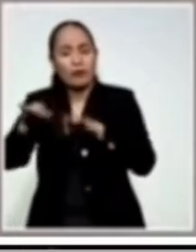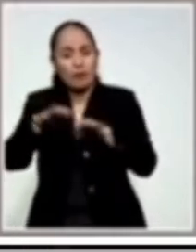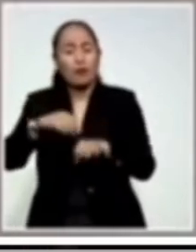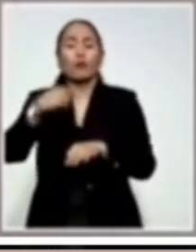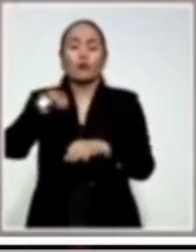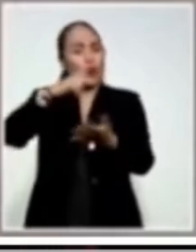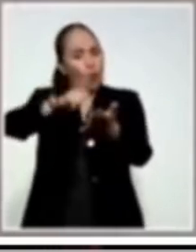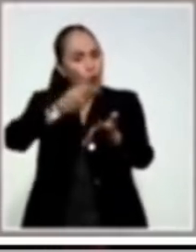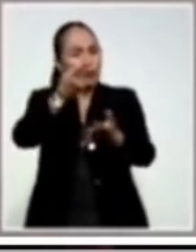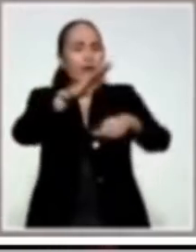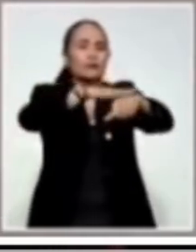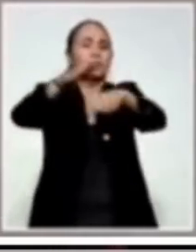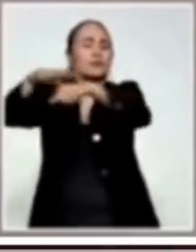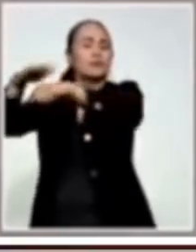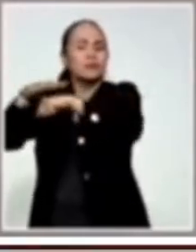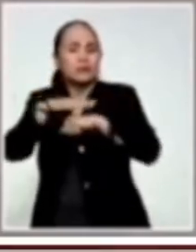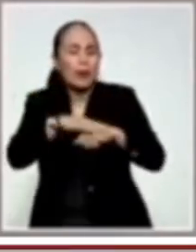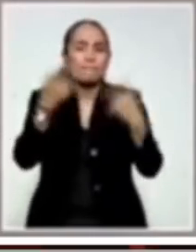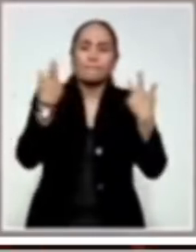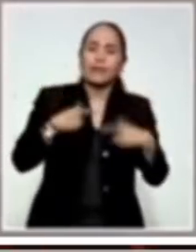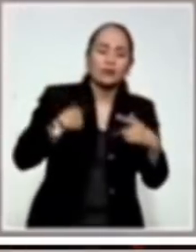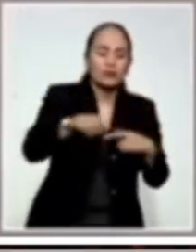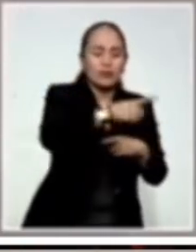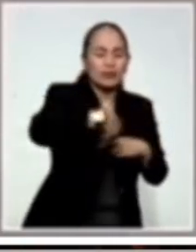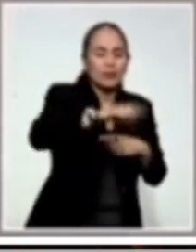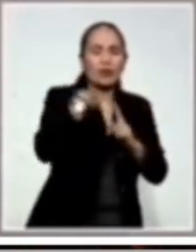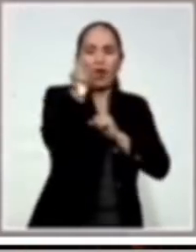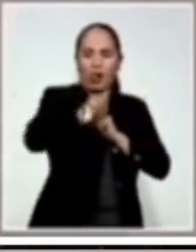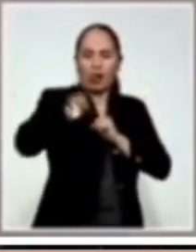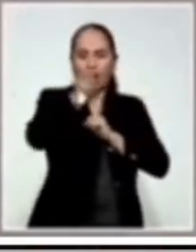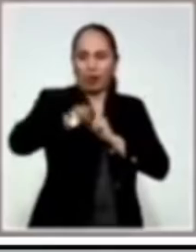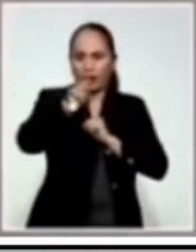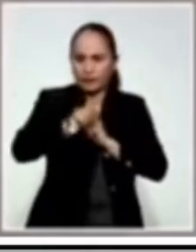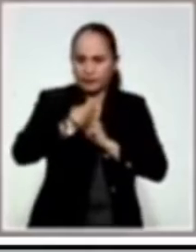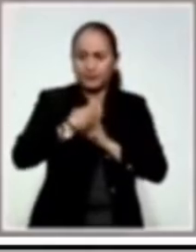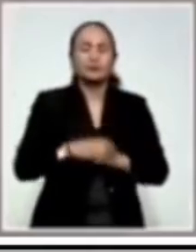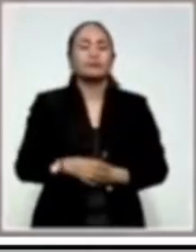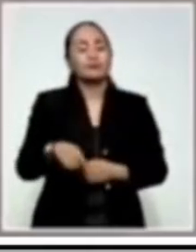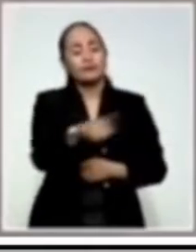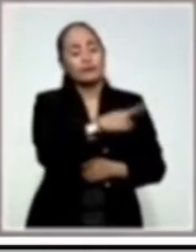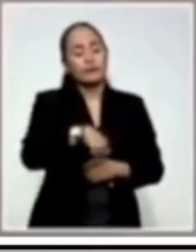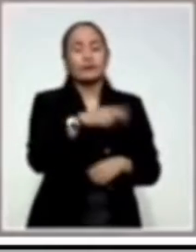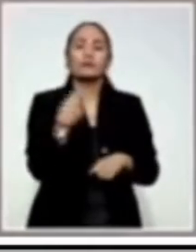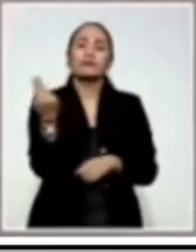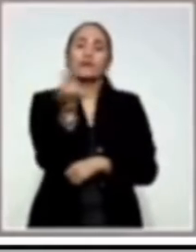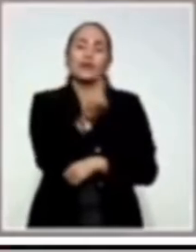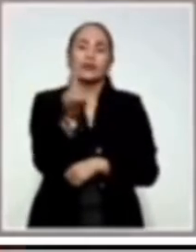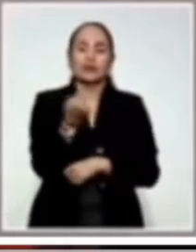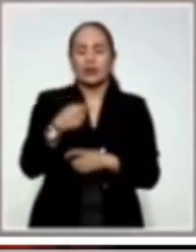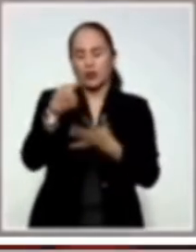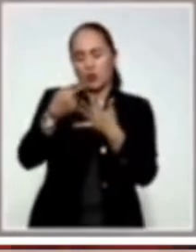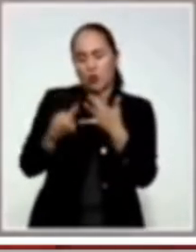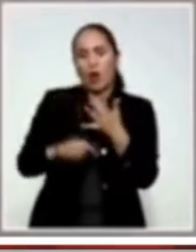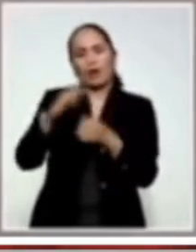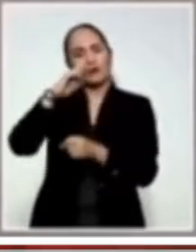más a los críticos de este sector que hagan críticas